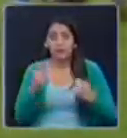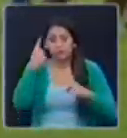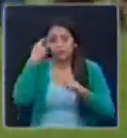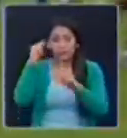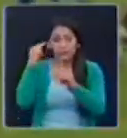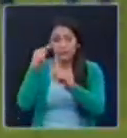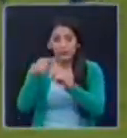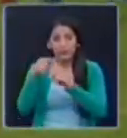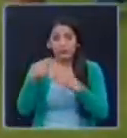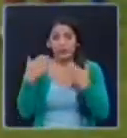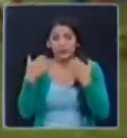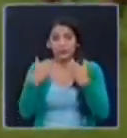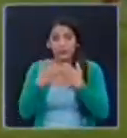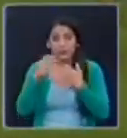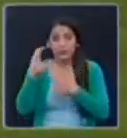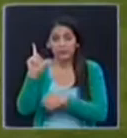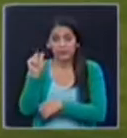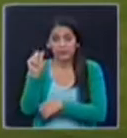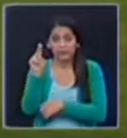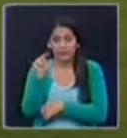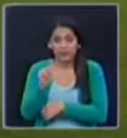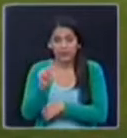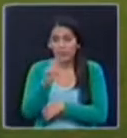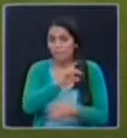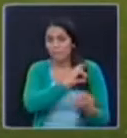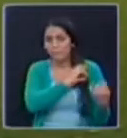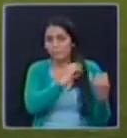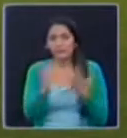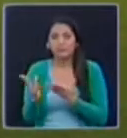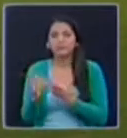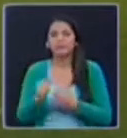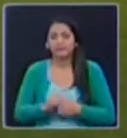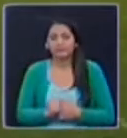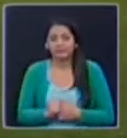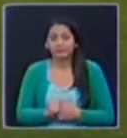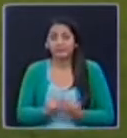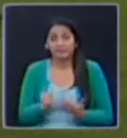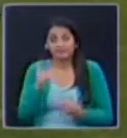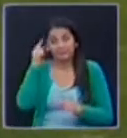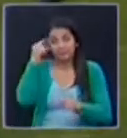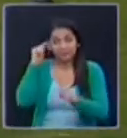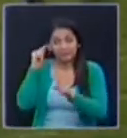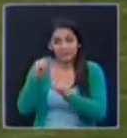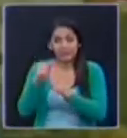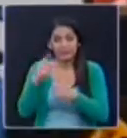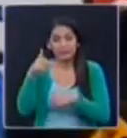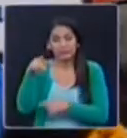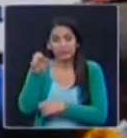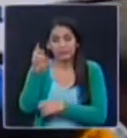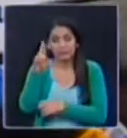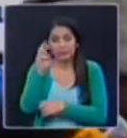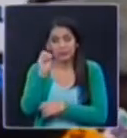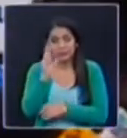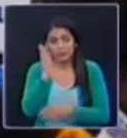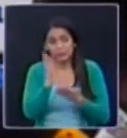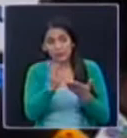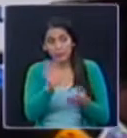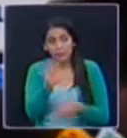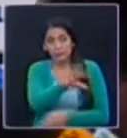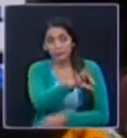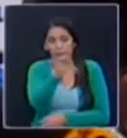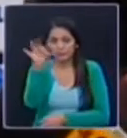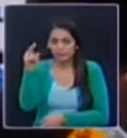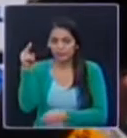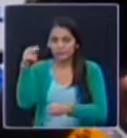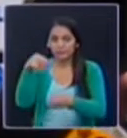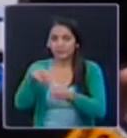Clan Juvenil este fin de semana. Para este compromiso ya podría ser tomado en cuenta Pedro Quiñones. Sí, un rival que